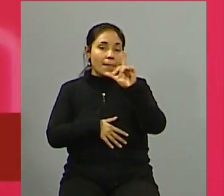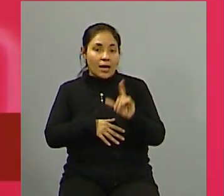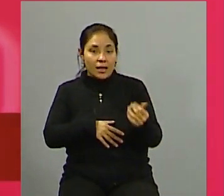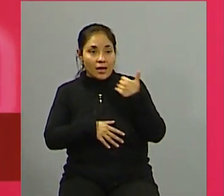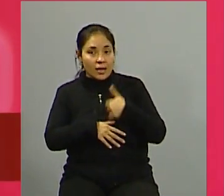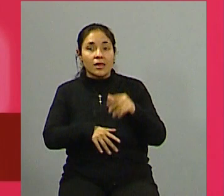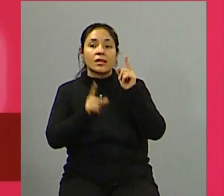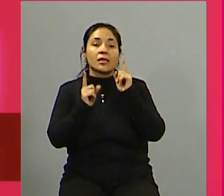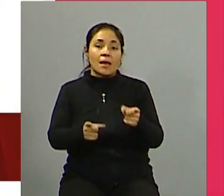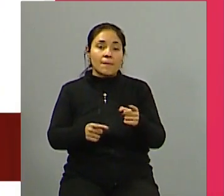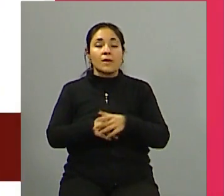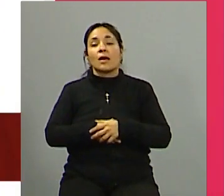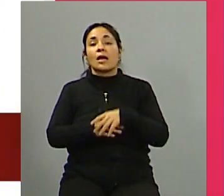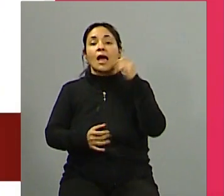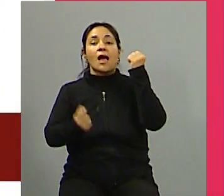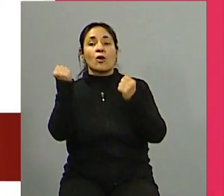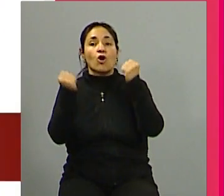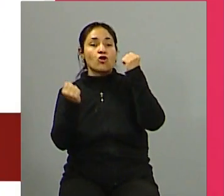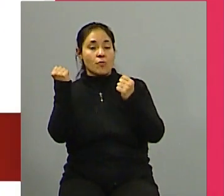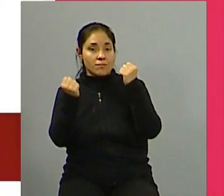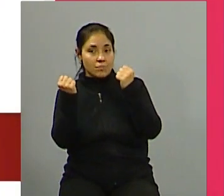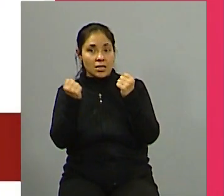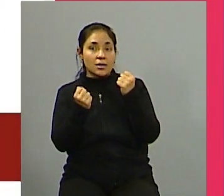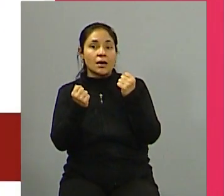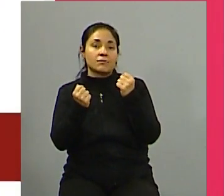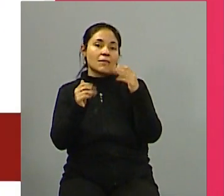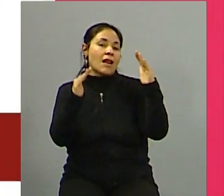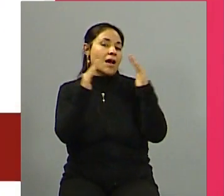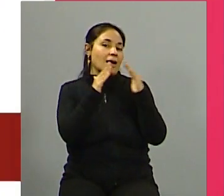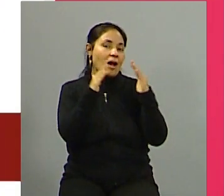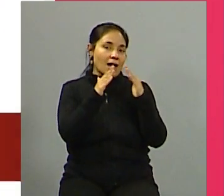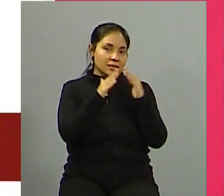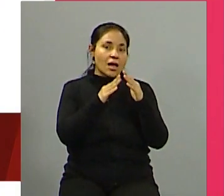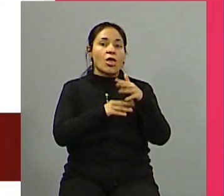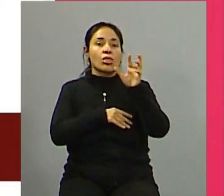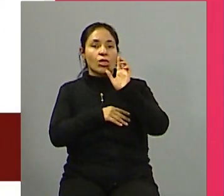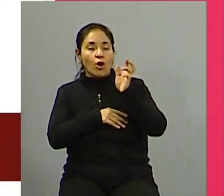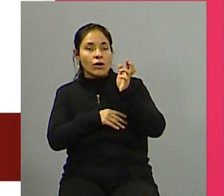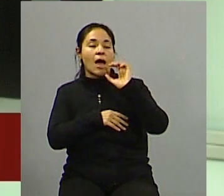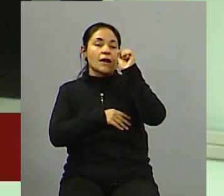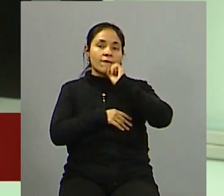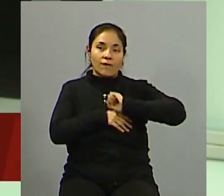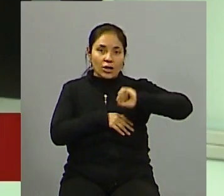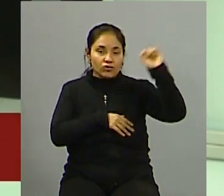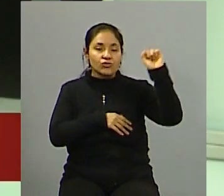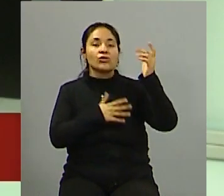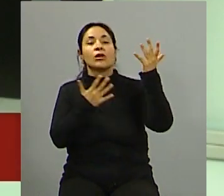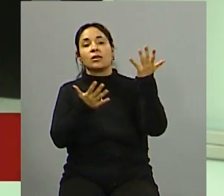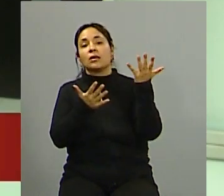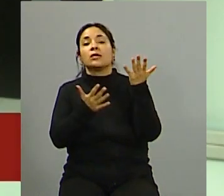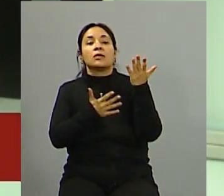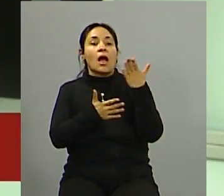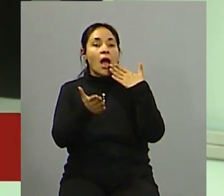lado el tema de la economía, podríamos decir doméstica, eso que nos preocupa, el dólar, la inflación, todo eso lo vamos a estar hablando